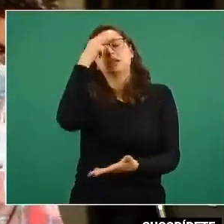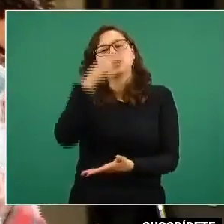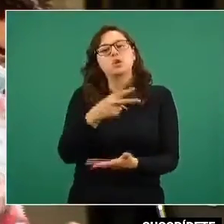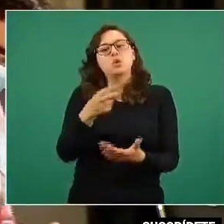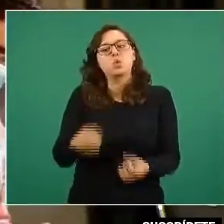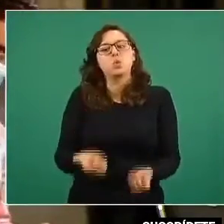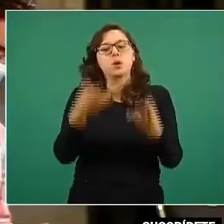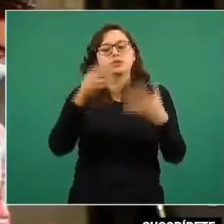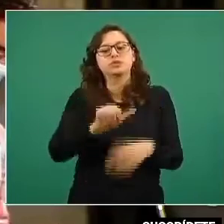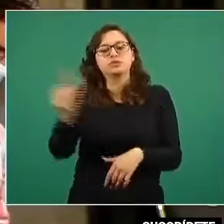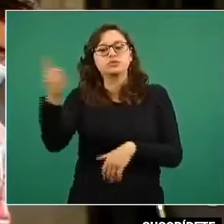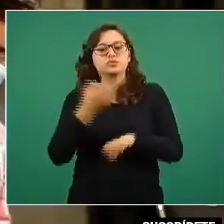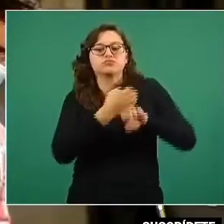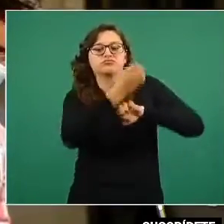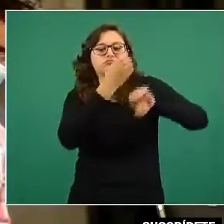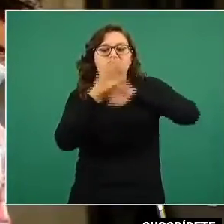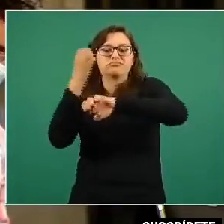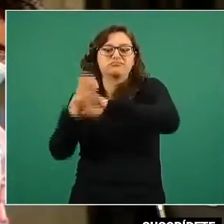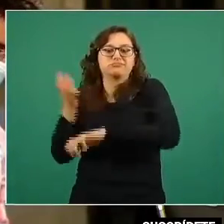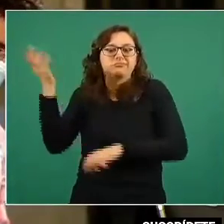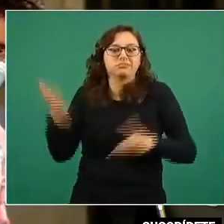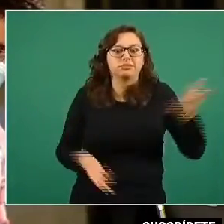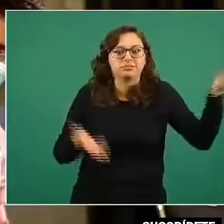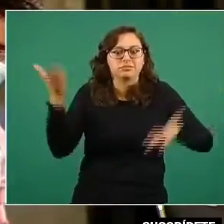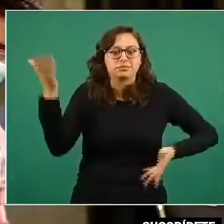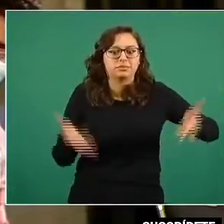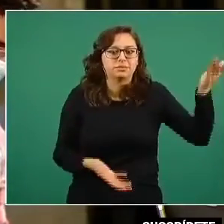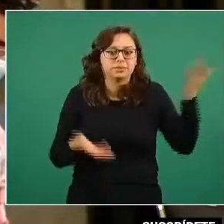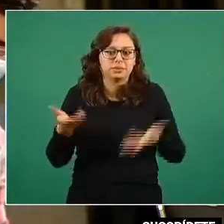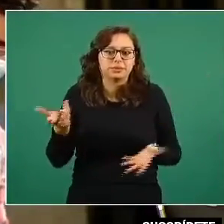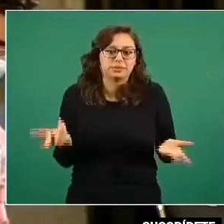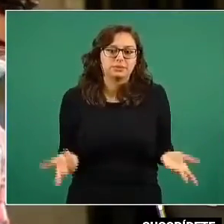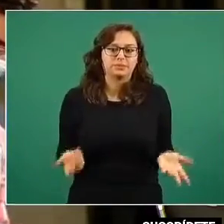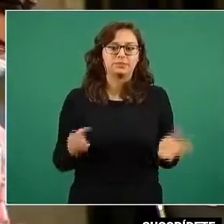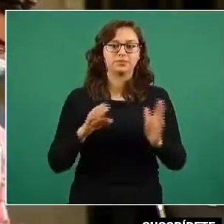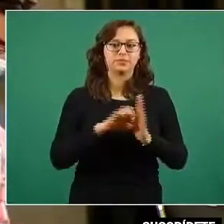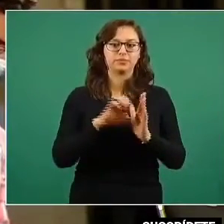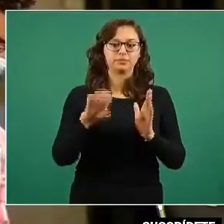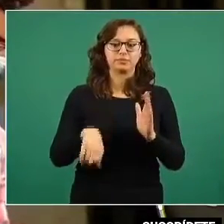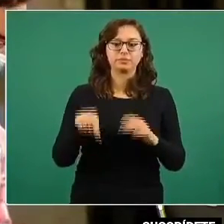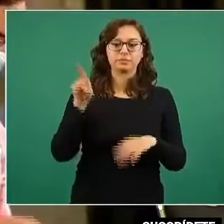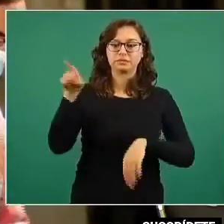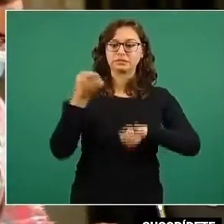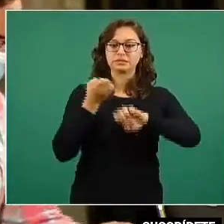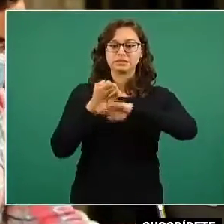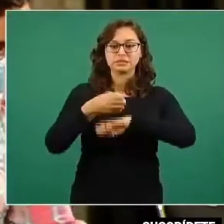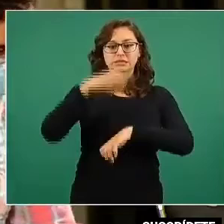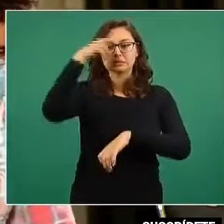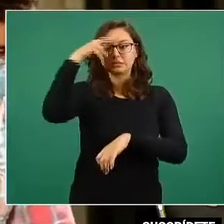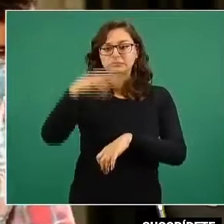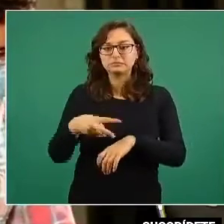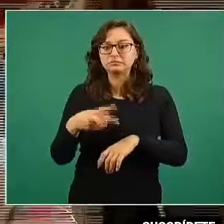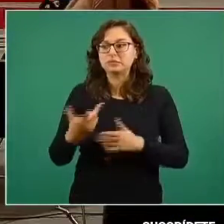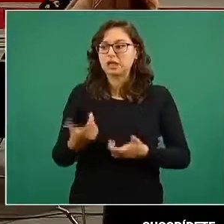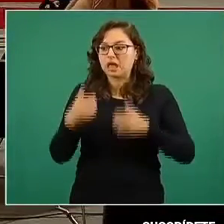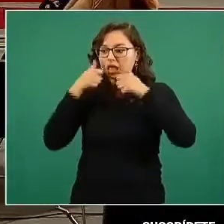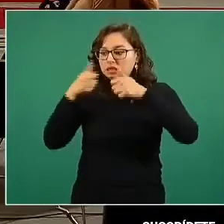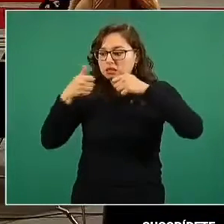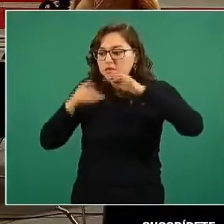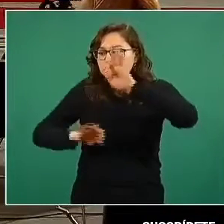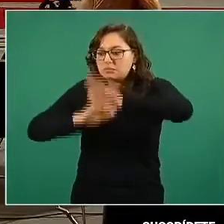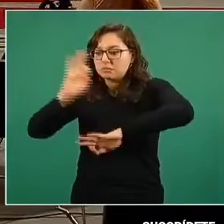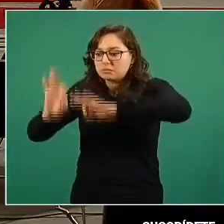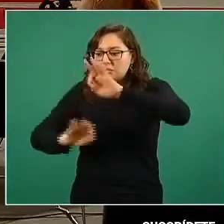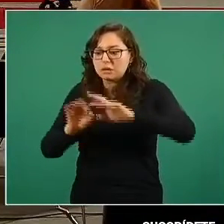foráneos? Porque entonces estaríamos hablando que en el caso del Estado de México no están dando una buena respuesta precisamente a